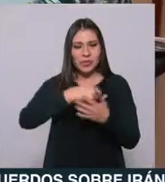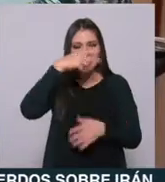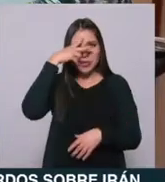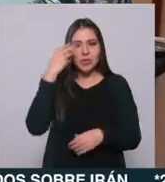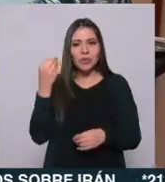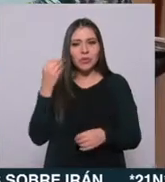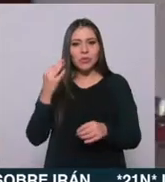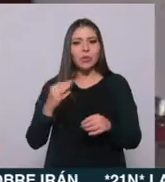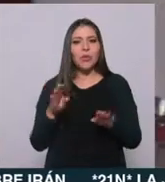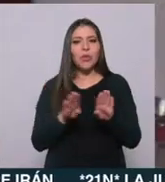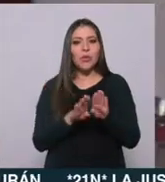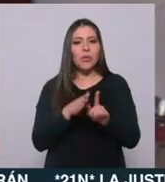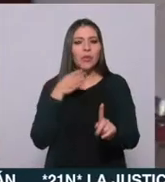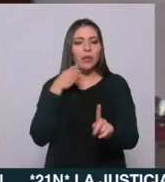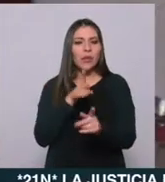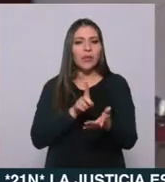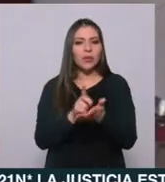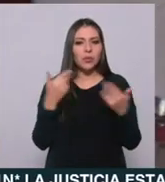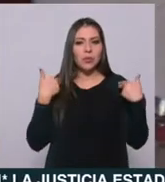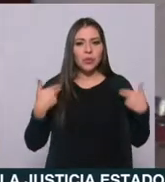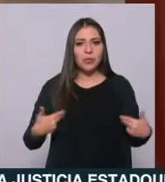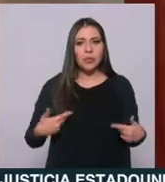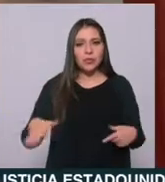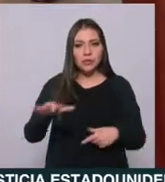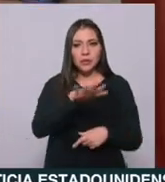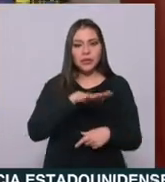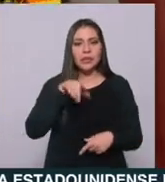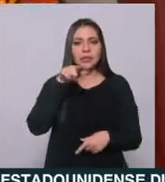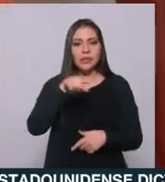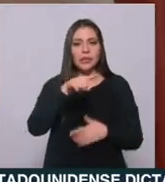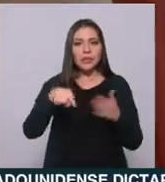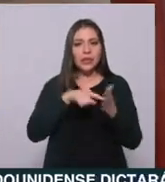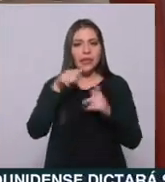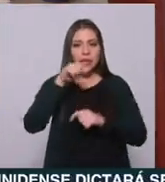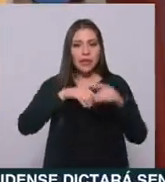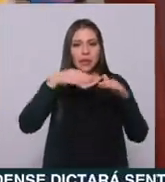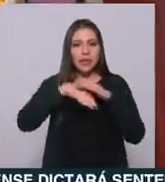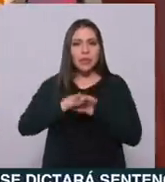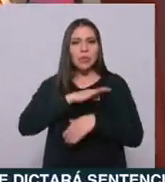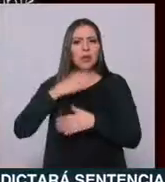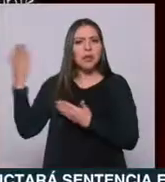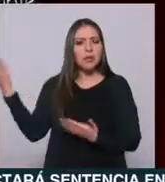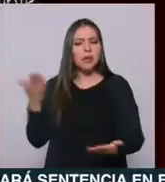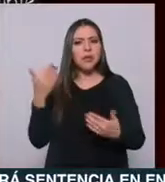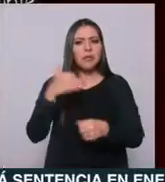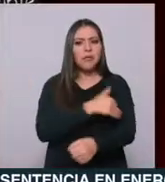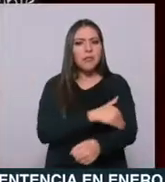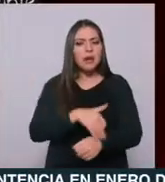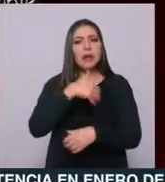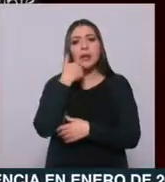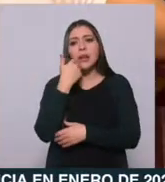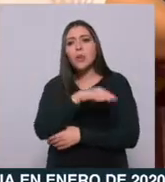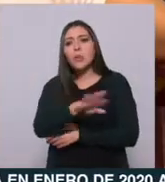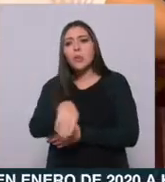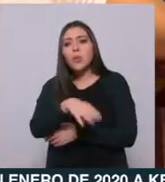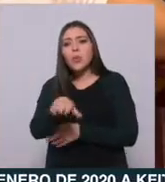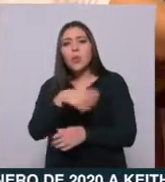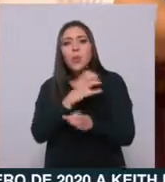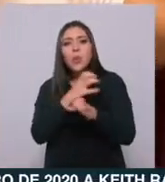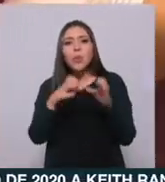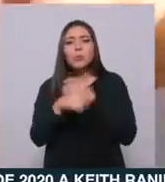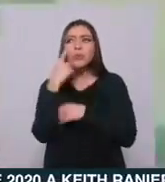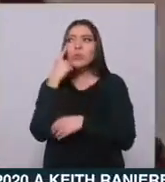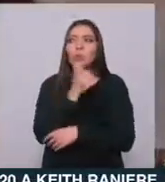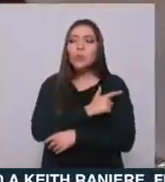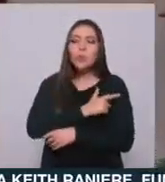a los derechos humanos en todos los sectores de la población, Rainbowland recibe a familias enteras que buscan algún artículo de su